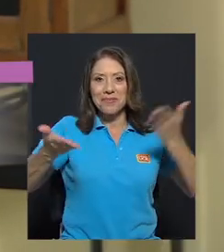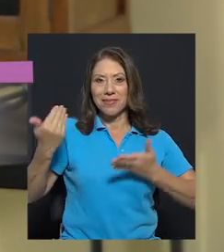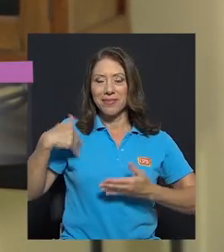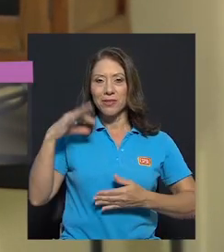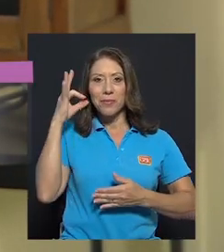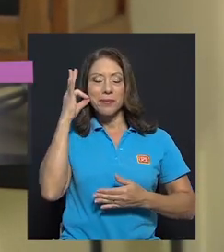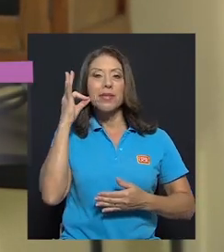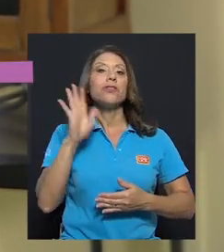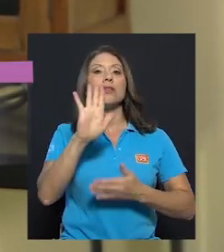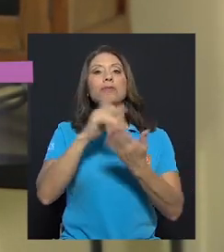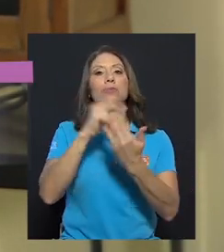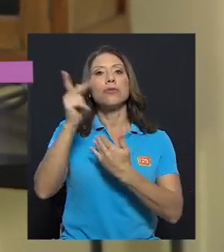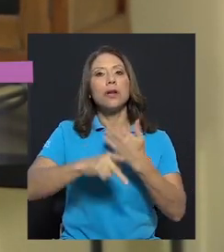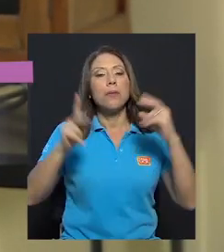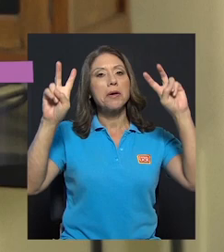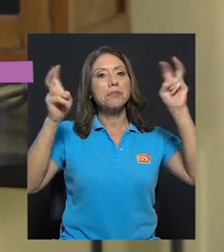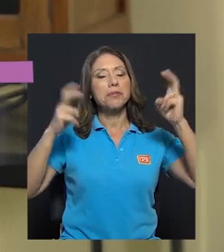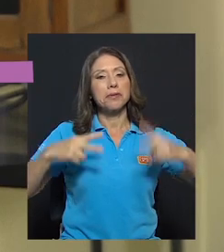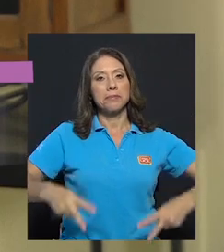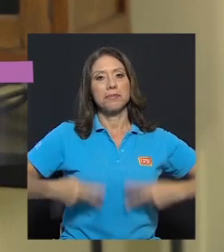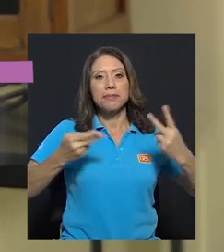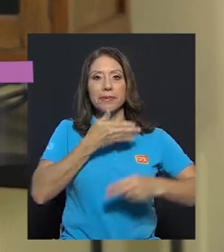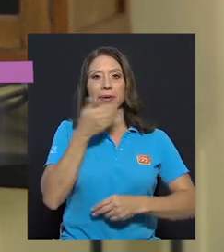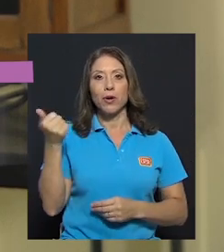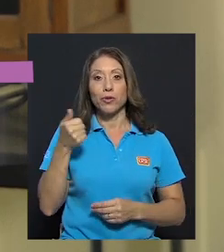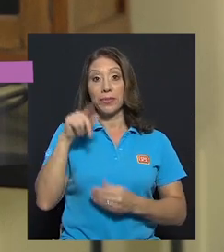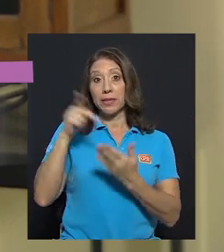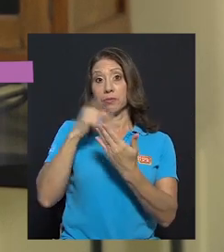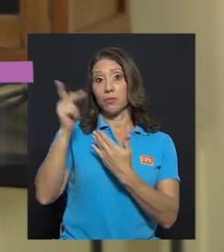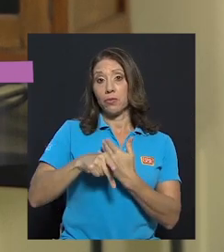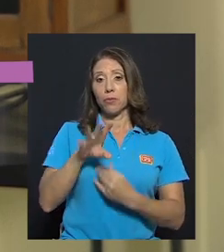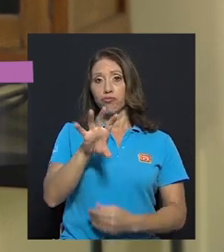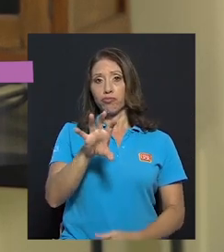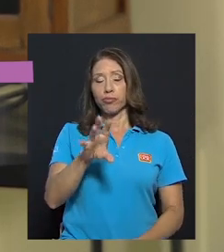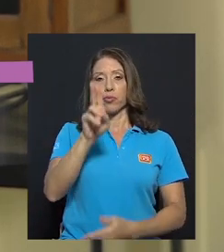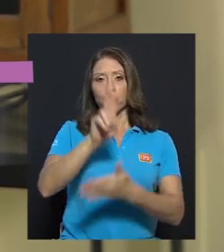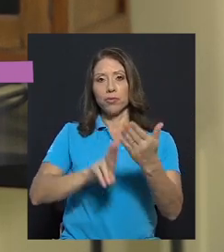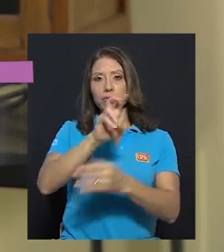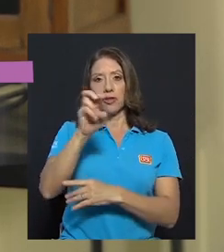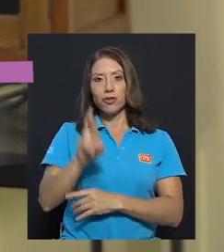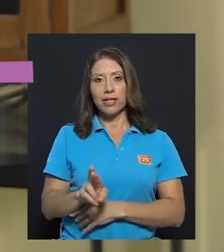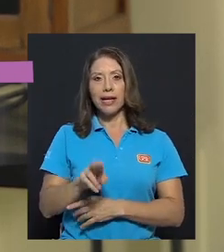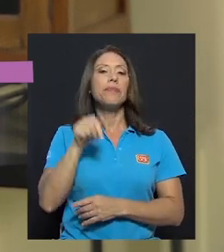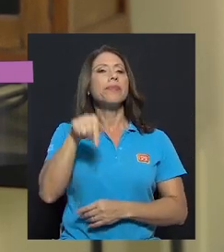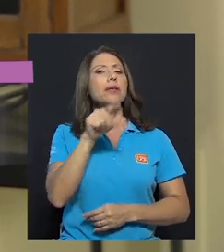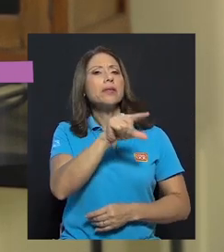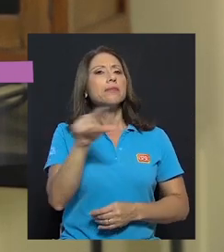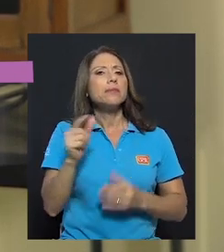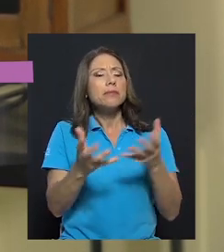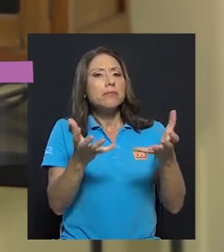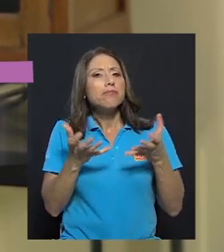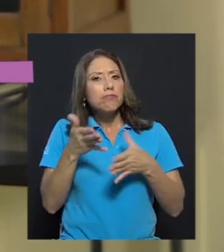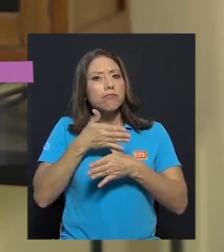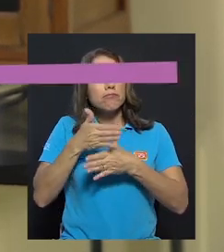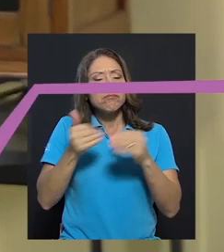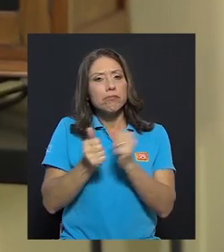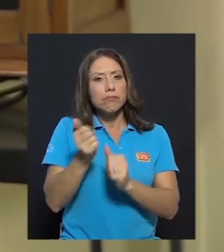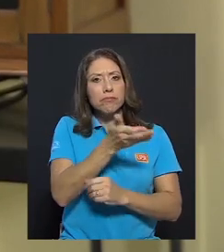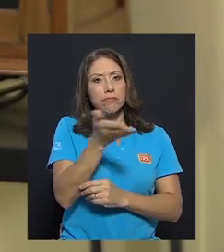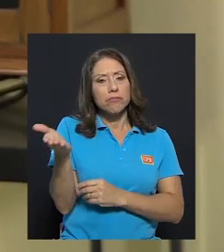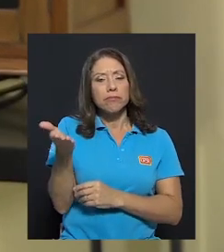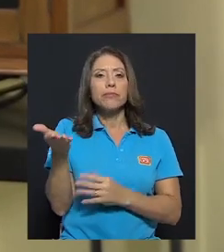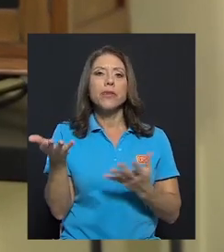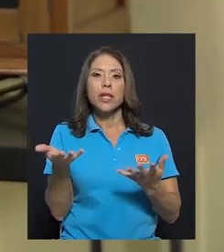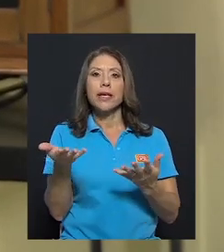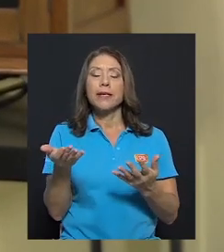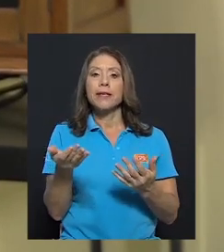están? Bienvenidos y bienvenidas a su programa Vivir Mejor, la telerrevista de la Universidad de Costa Rica, donde esta semana queremos compartir con